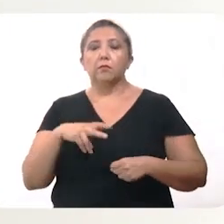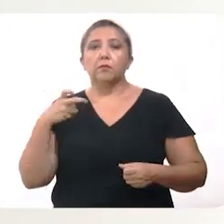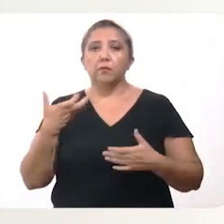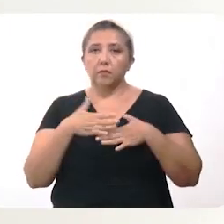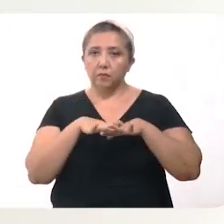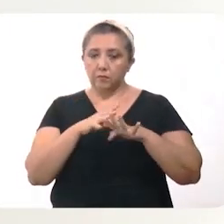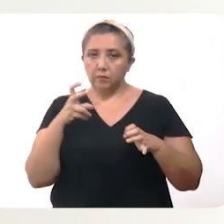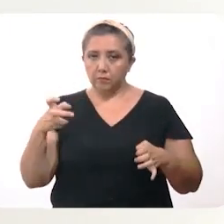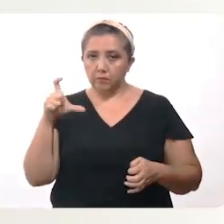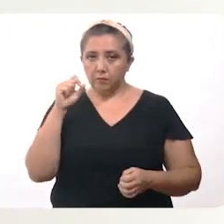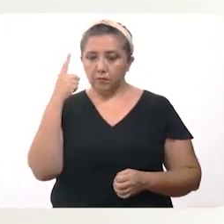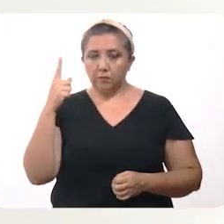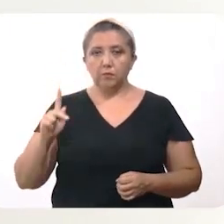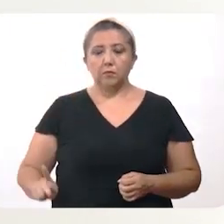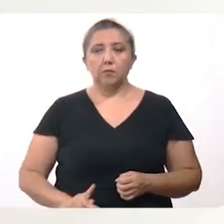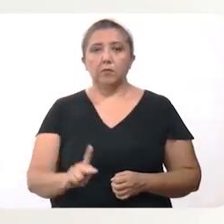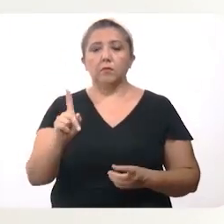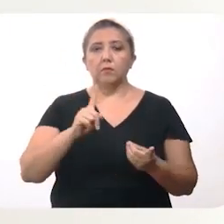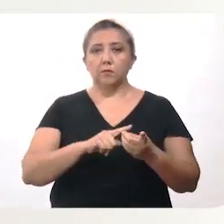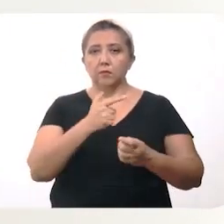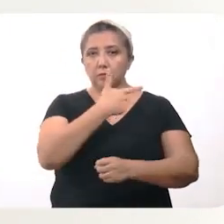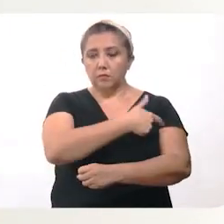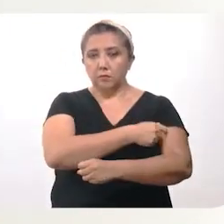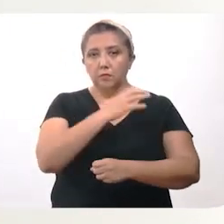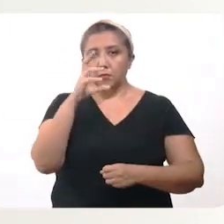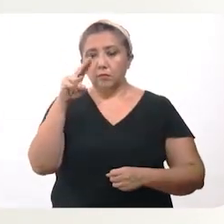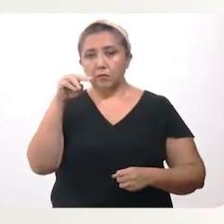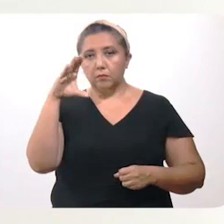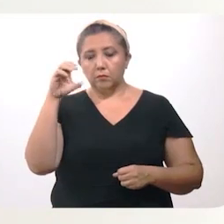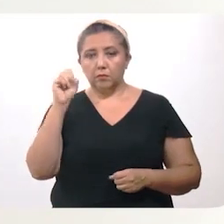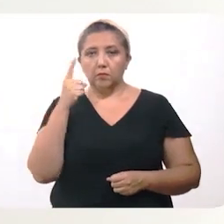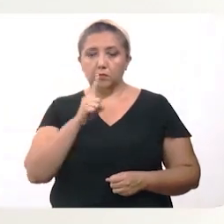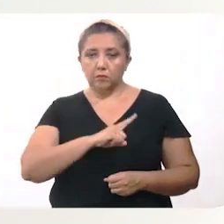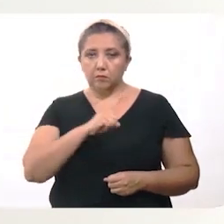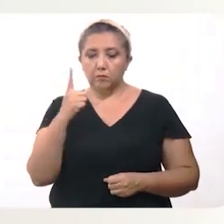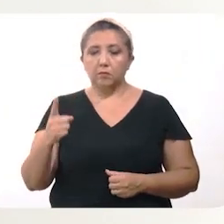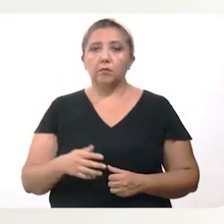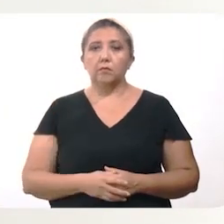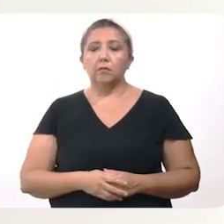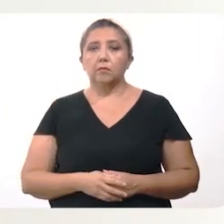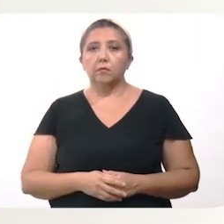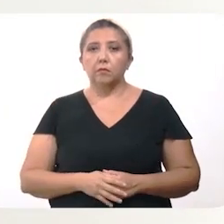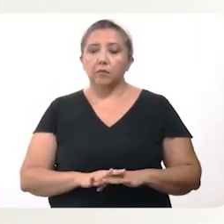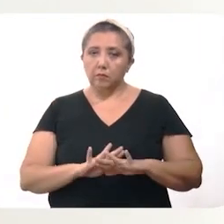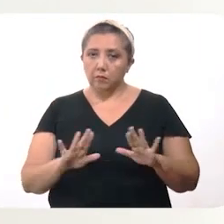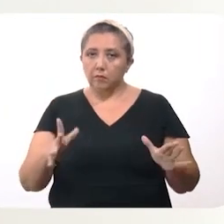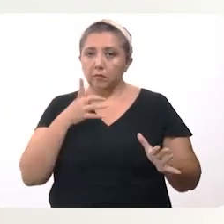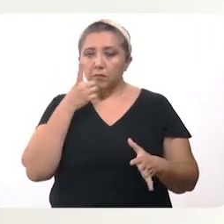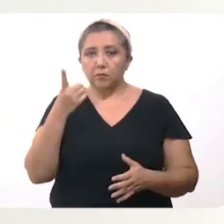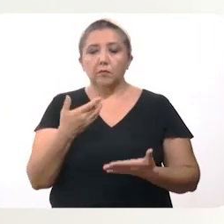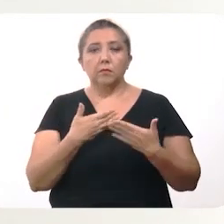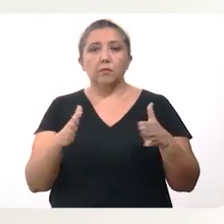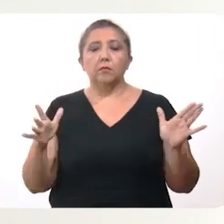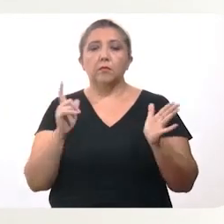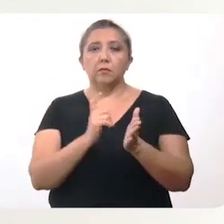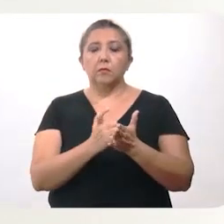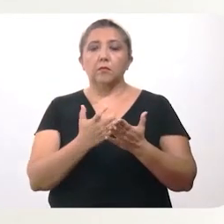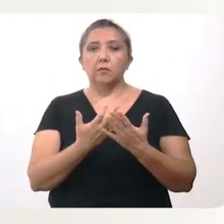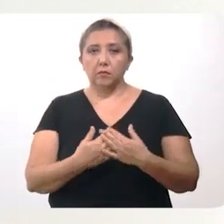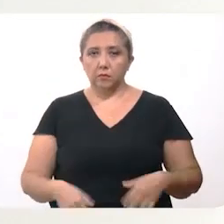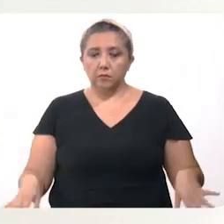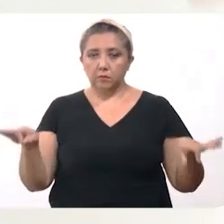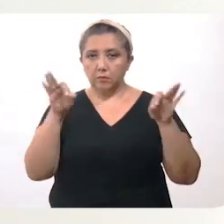Entre ellos, los 21 municipios donde se aplicó la vacuna cancino de una sola dosis. Como se ha señalado, en la reapertura